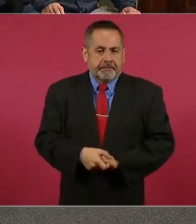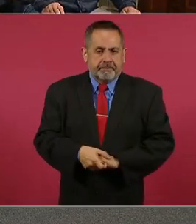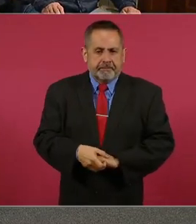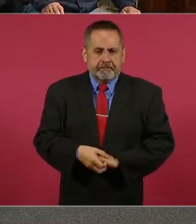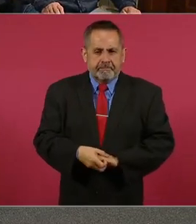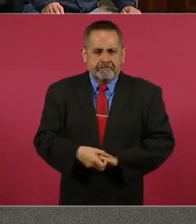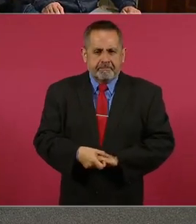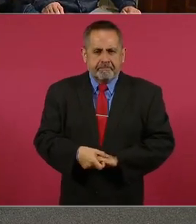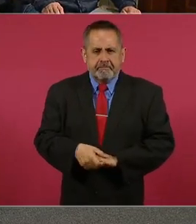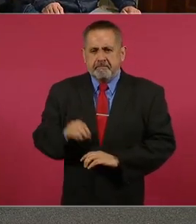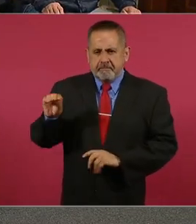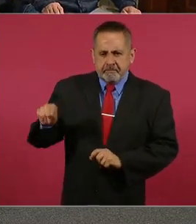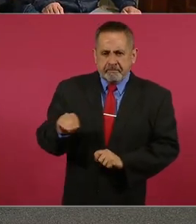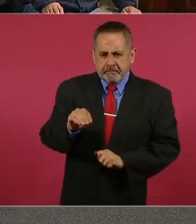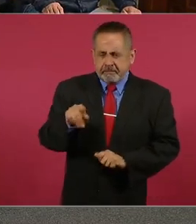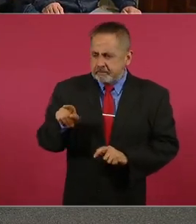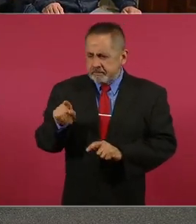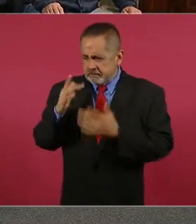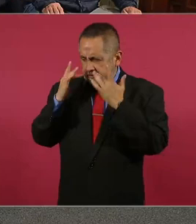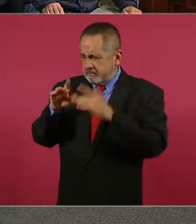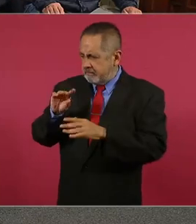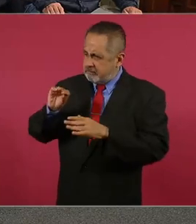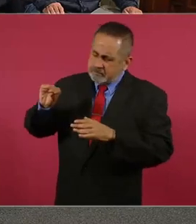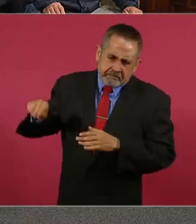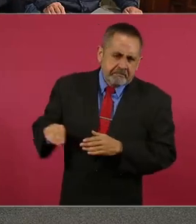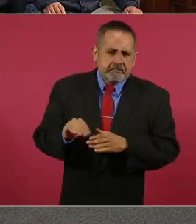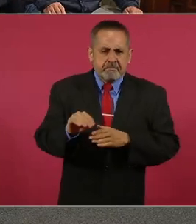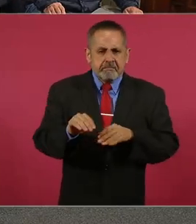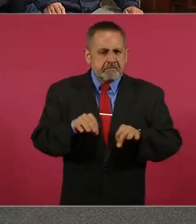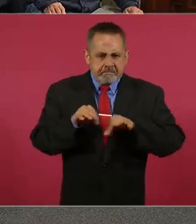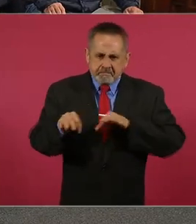decidió dejar ese cargo